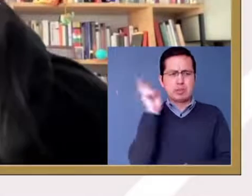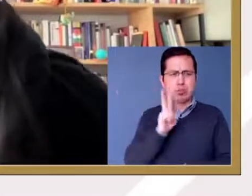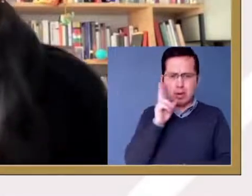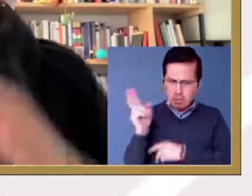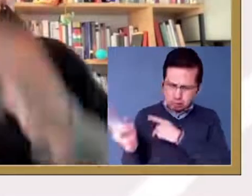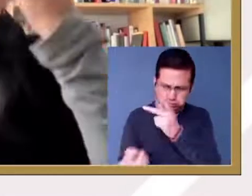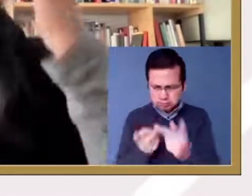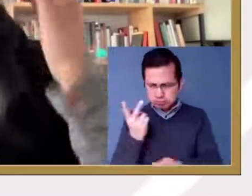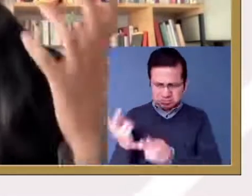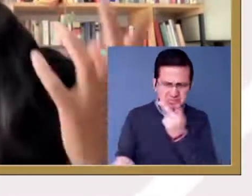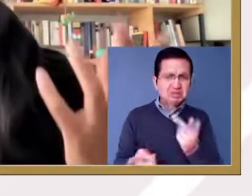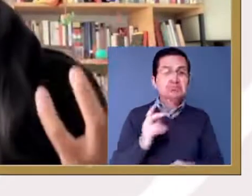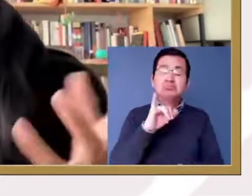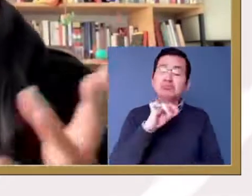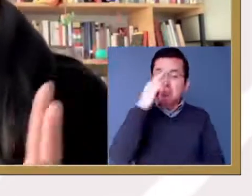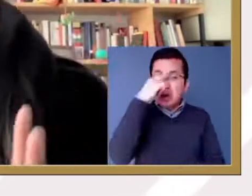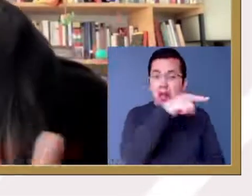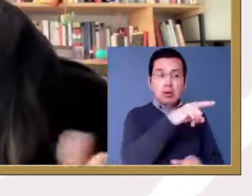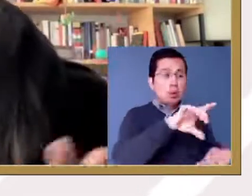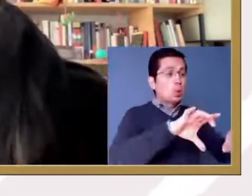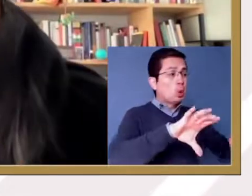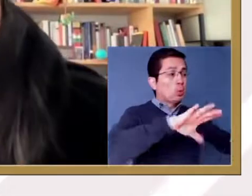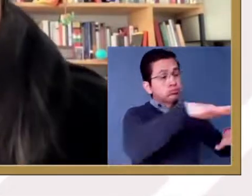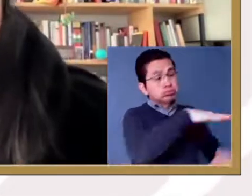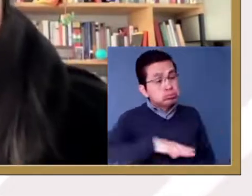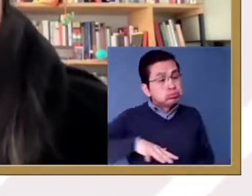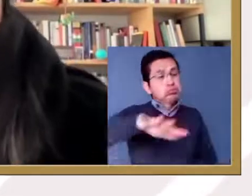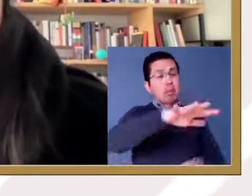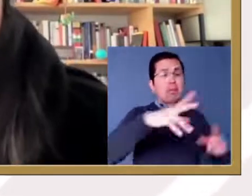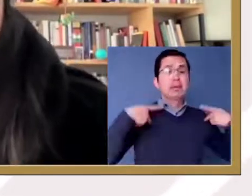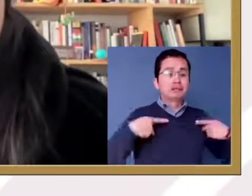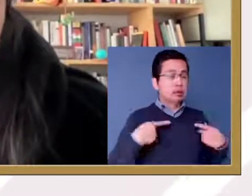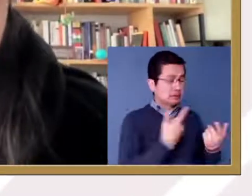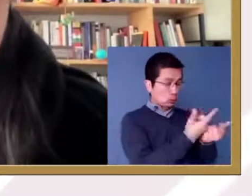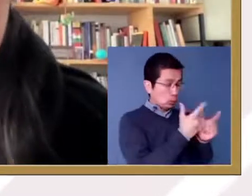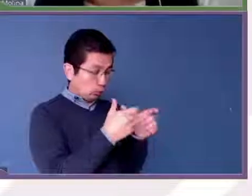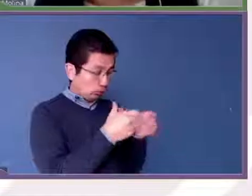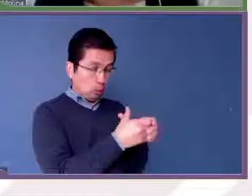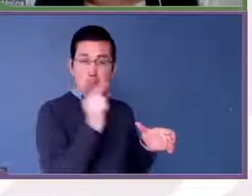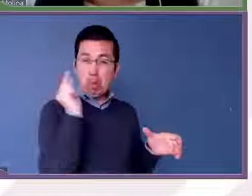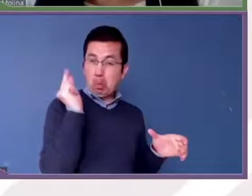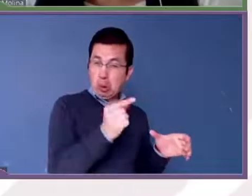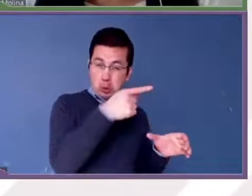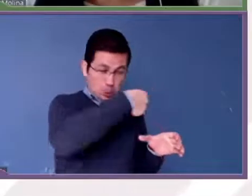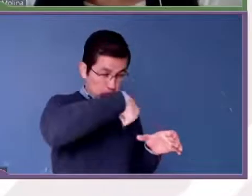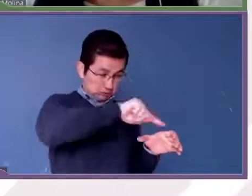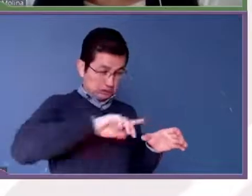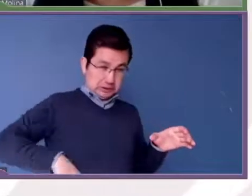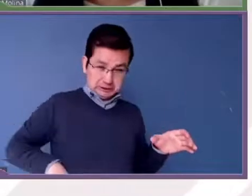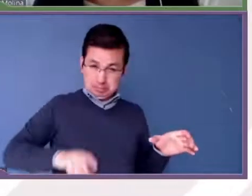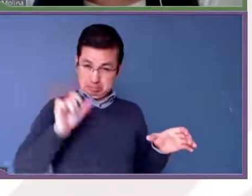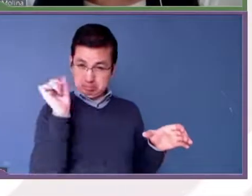étnico-racial y la realidad es que predice en muchos casos ciertos patrones de